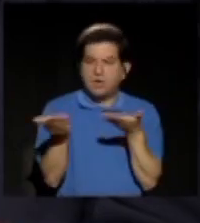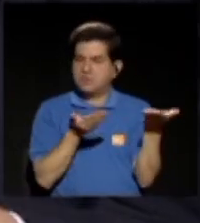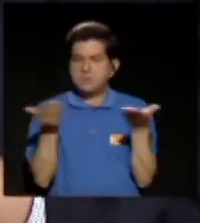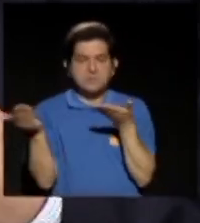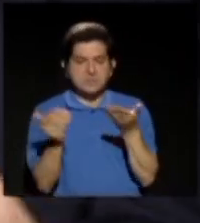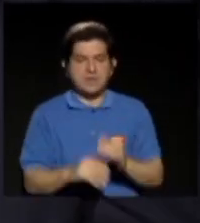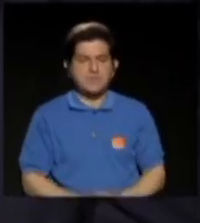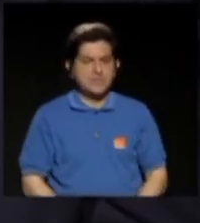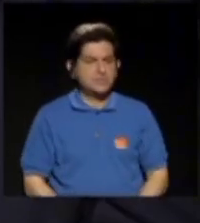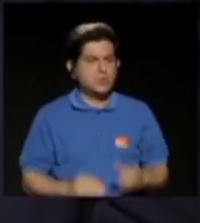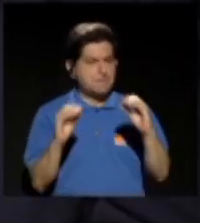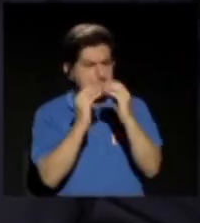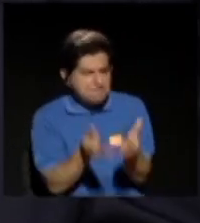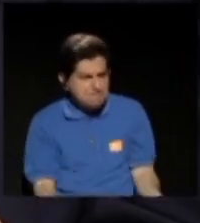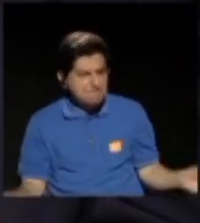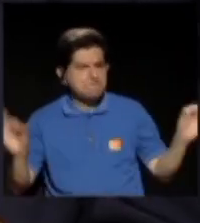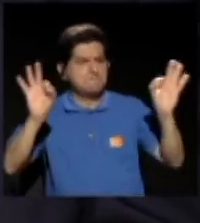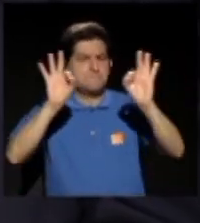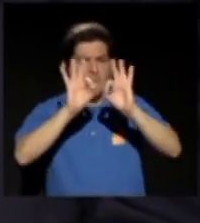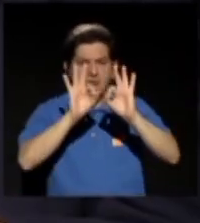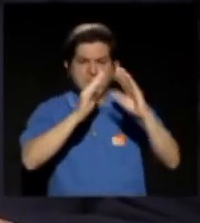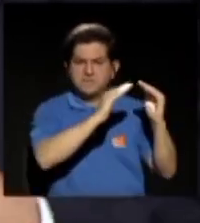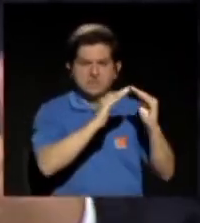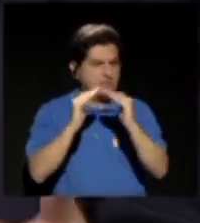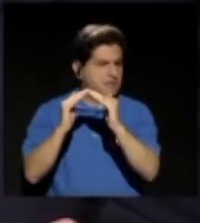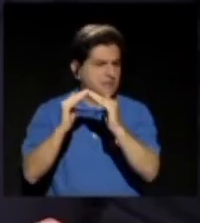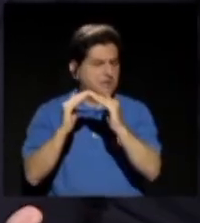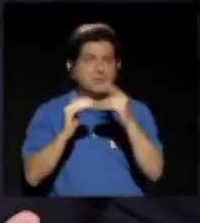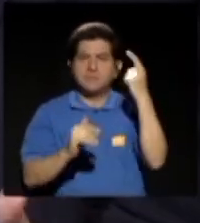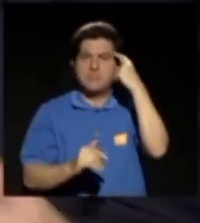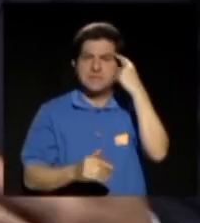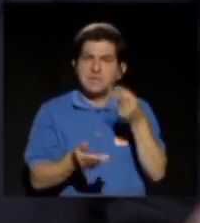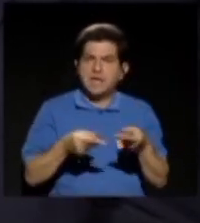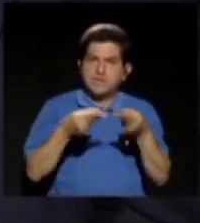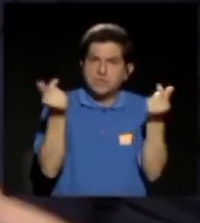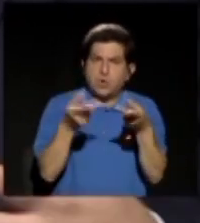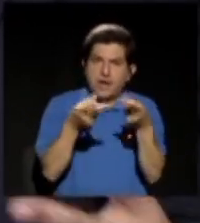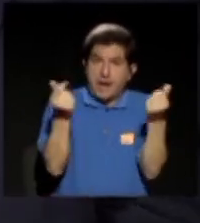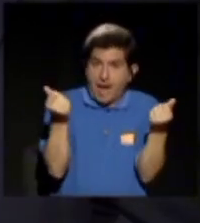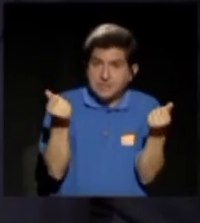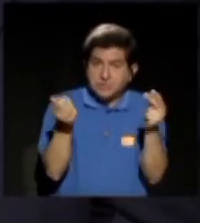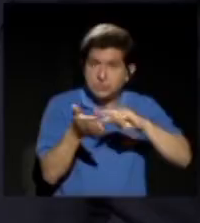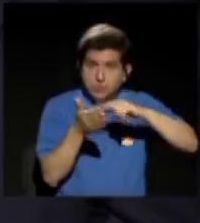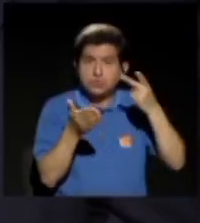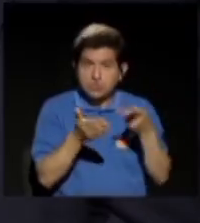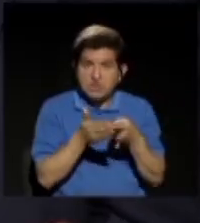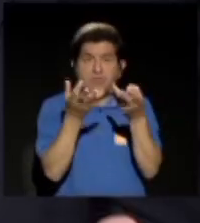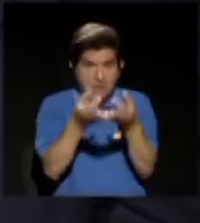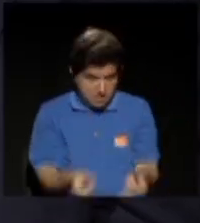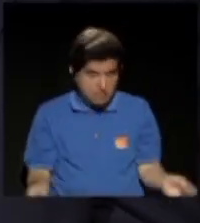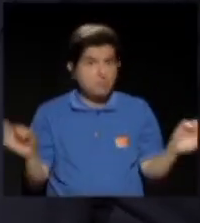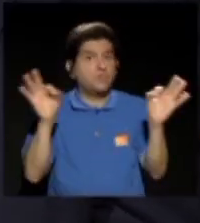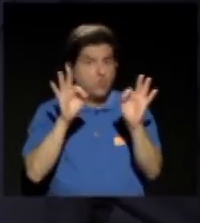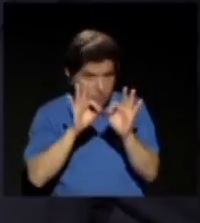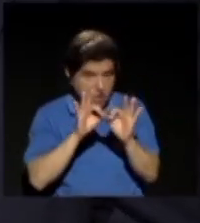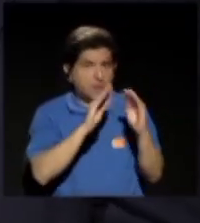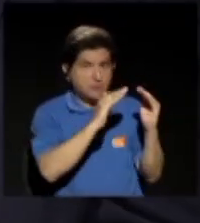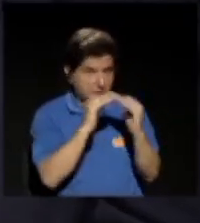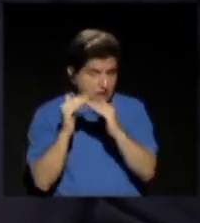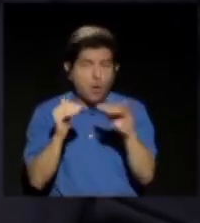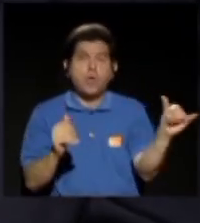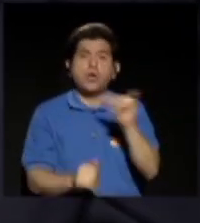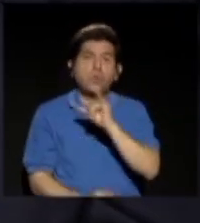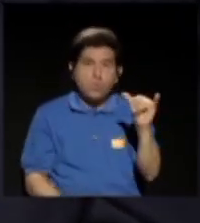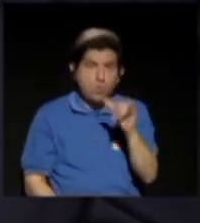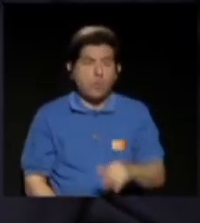que son más importantes para los hogares, tanto a nivel de gasto, eso quiere decir que representan un gasto importante para los hogares, o